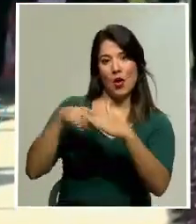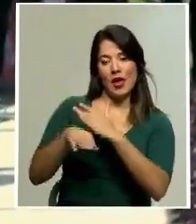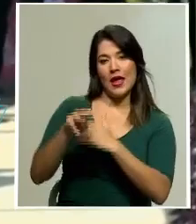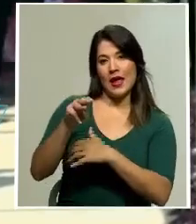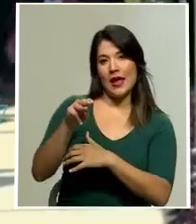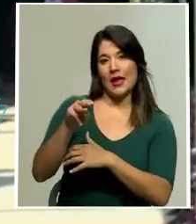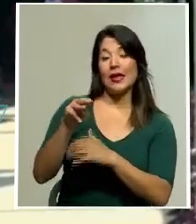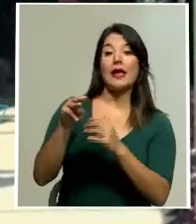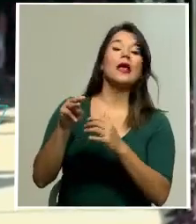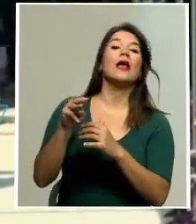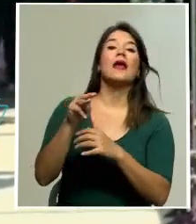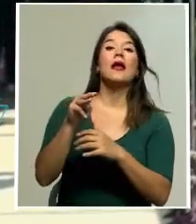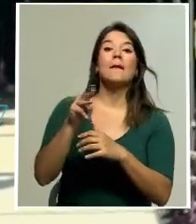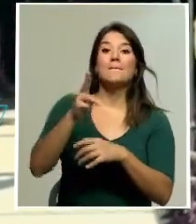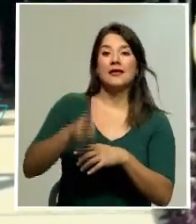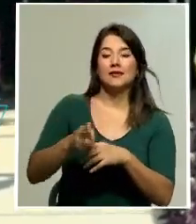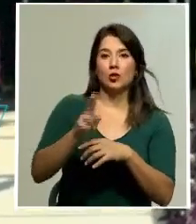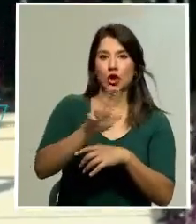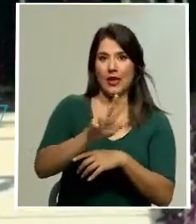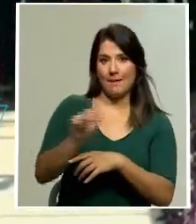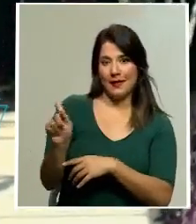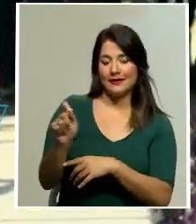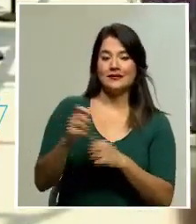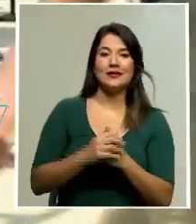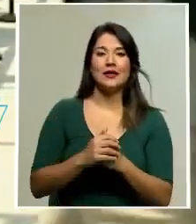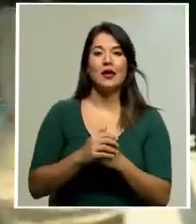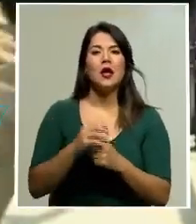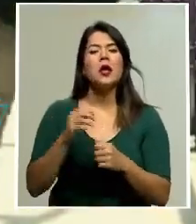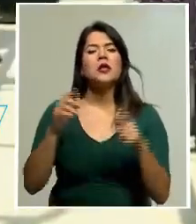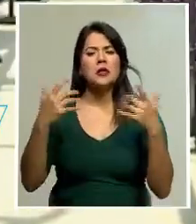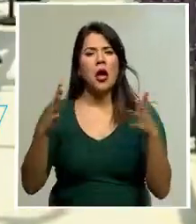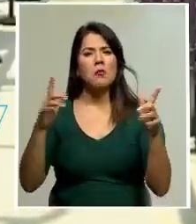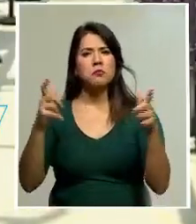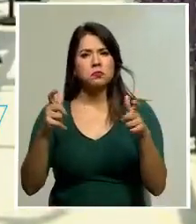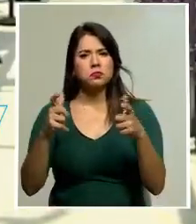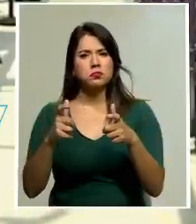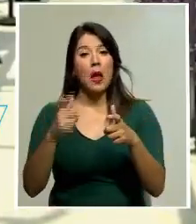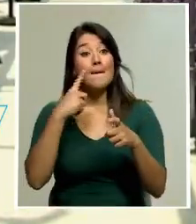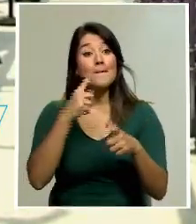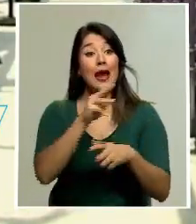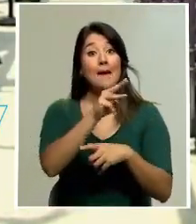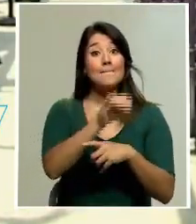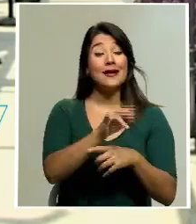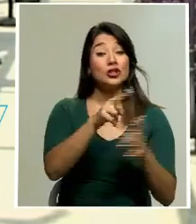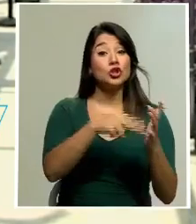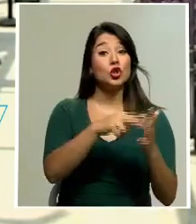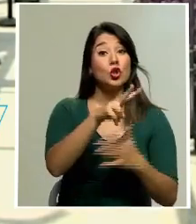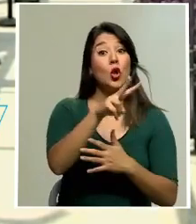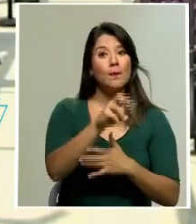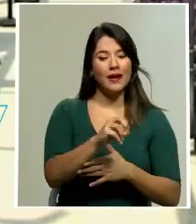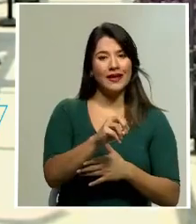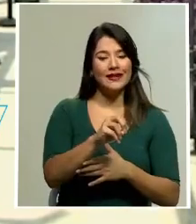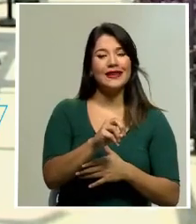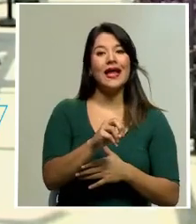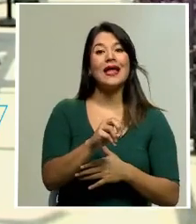tasa de desempleo se viene reduciendo, ya que recordemos que para el trimestre de mayo del 2020 llegó a